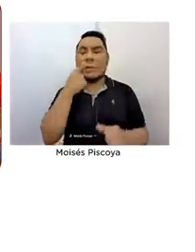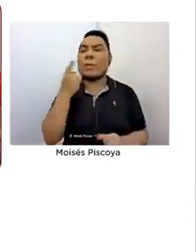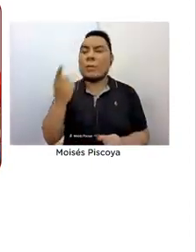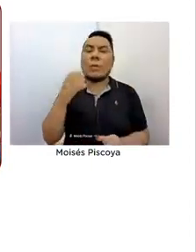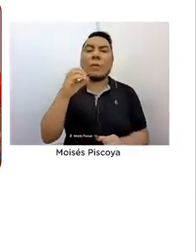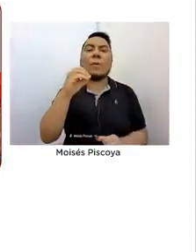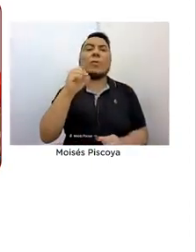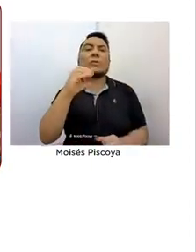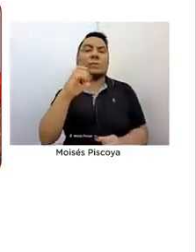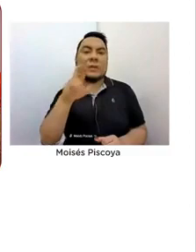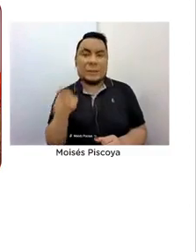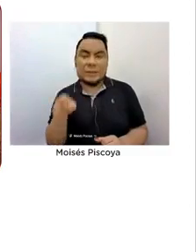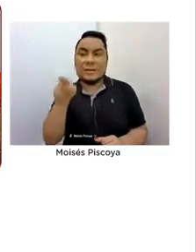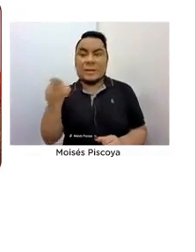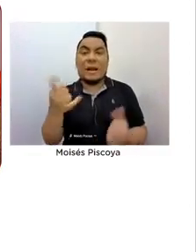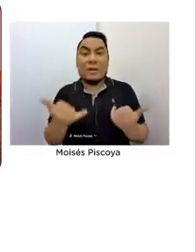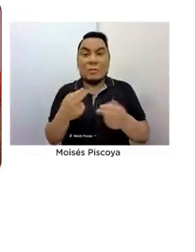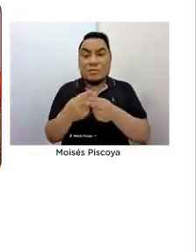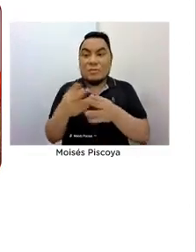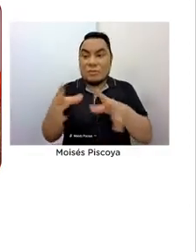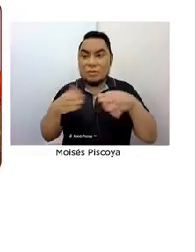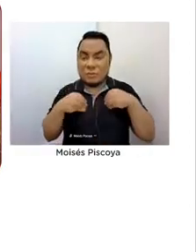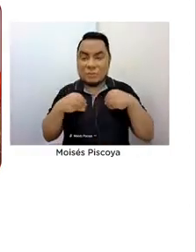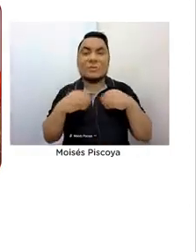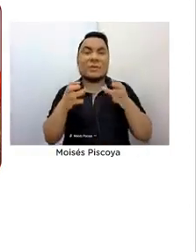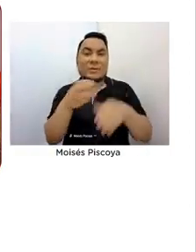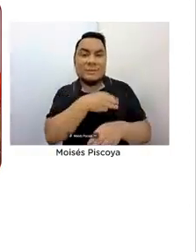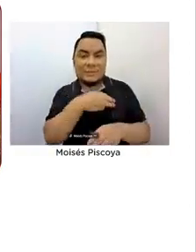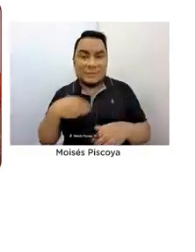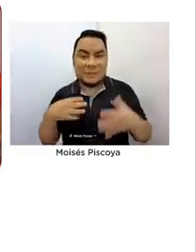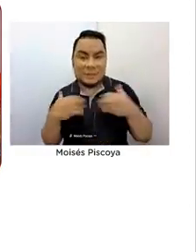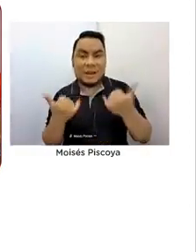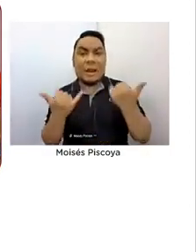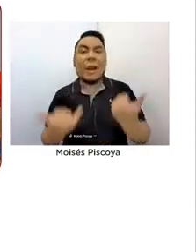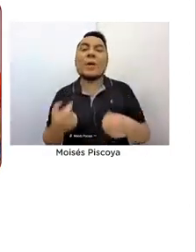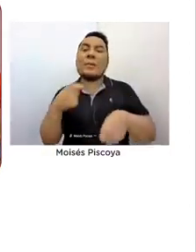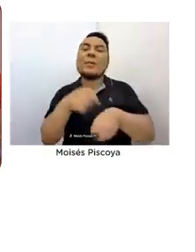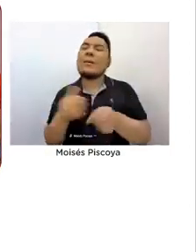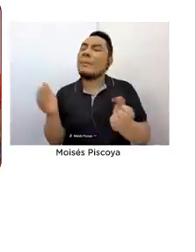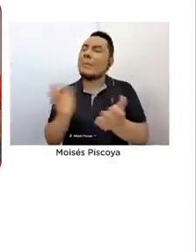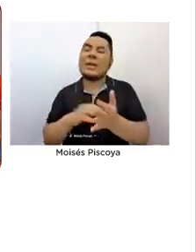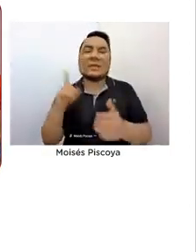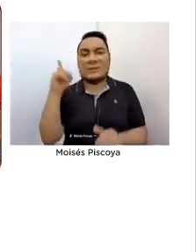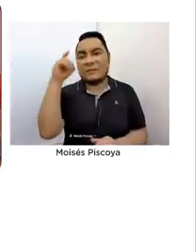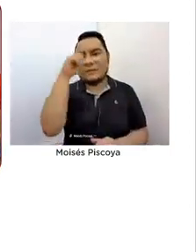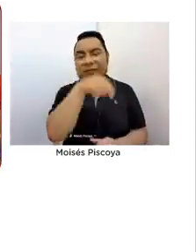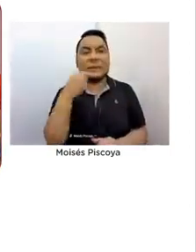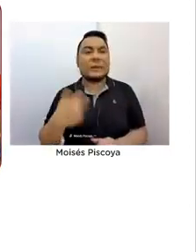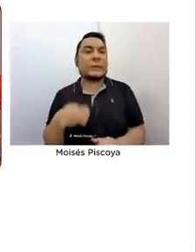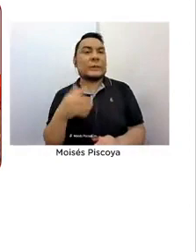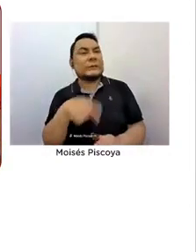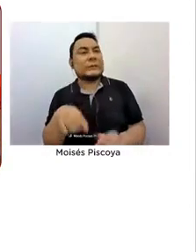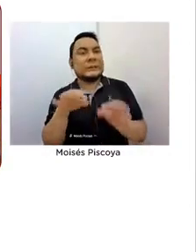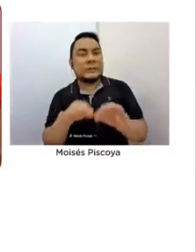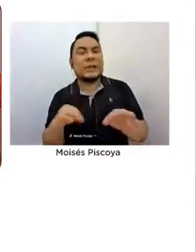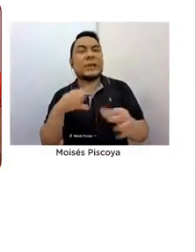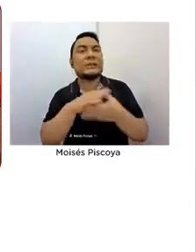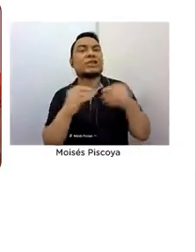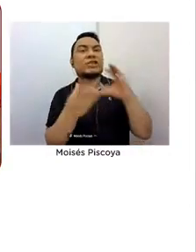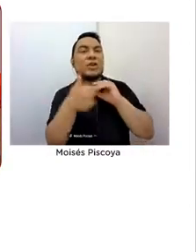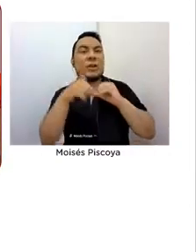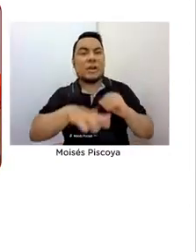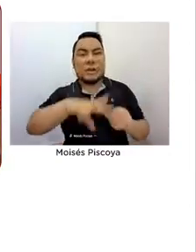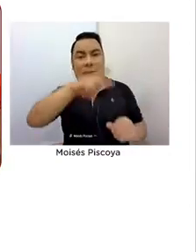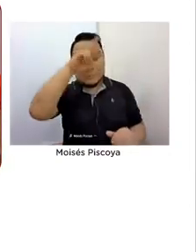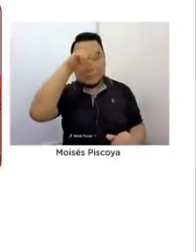que recientemente ha asumido nuestra cartera, en quizá uno de los momentos más críticos de la historia de nuestro país, no solo de la historia de